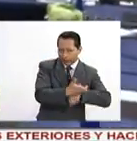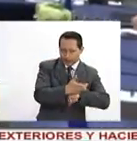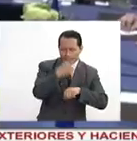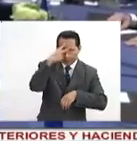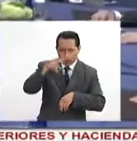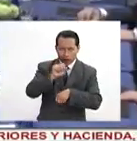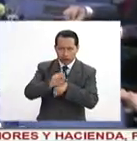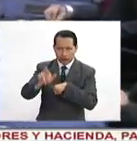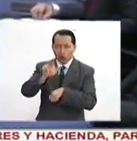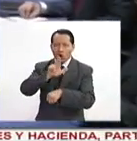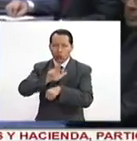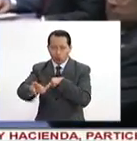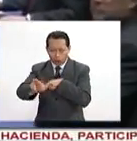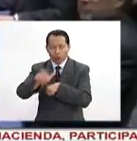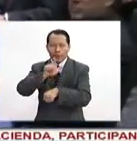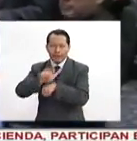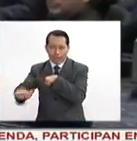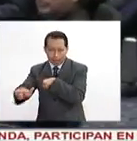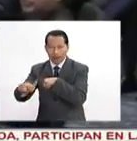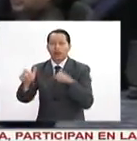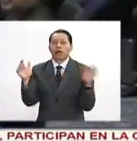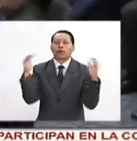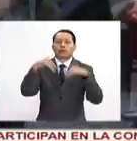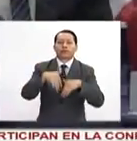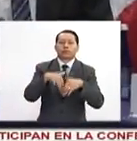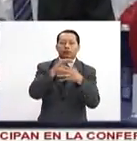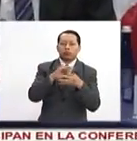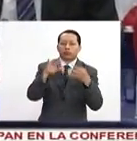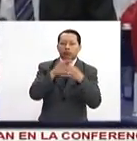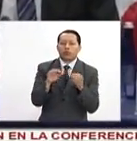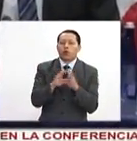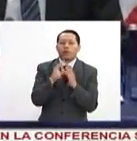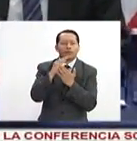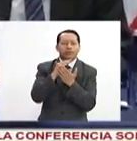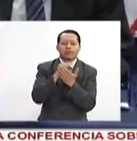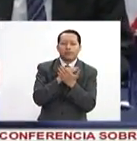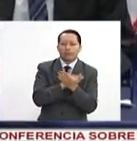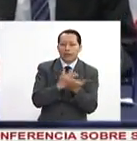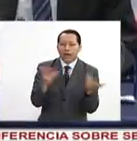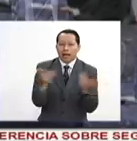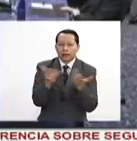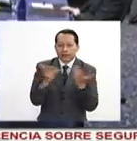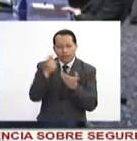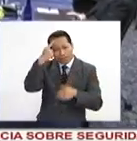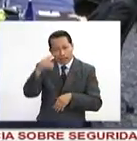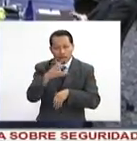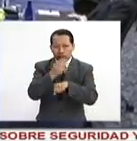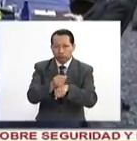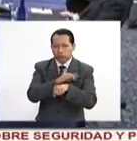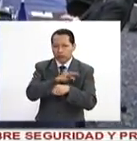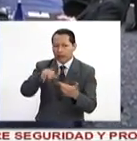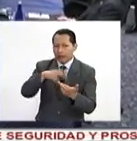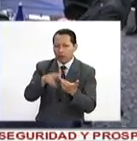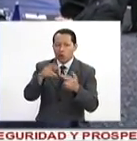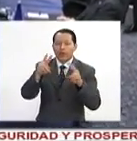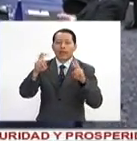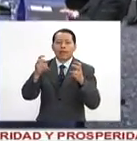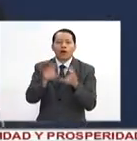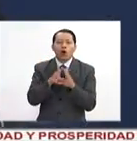El Salvador, Honduras y Guatemala abordaron las medidas a implementar para resolver los retos de la región en temas